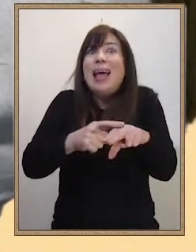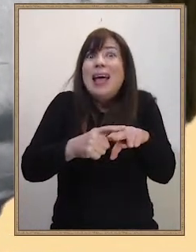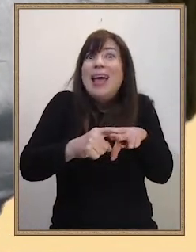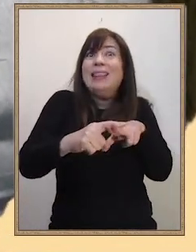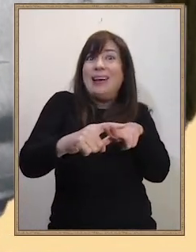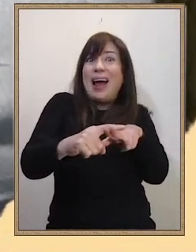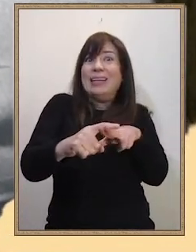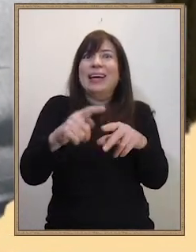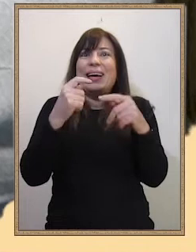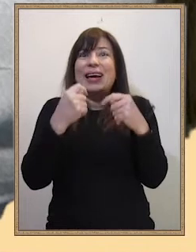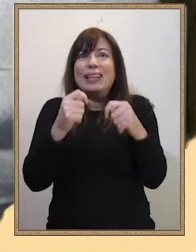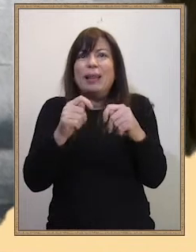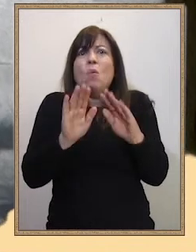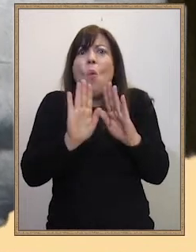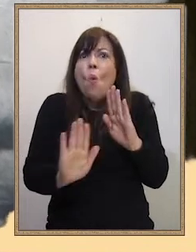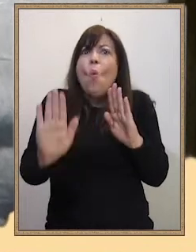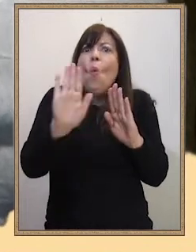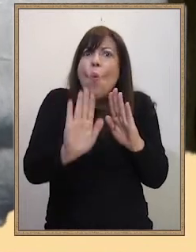y vamos a intentar mantener